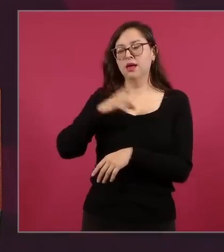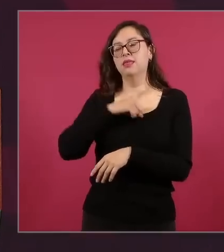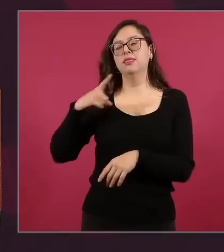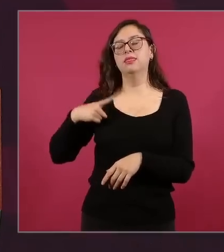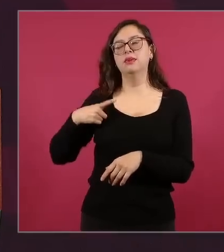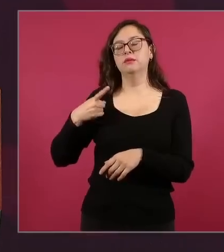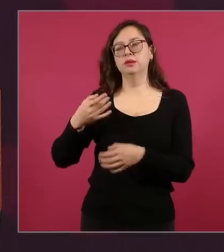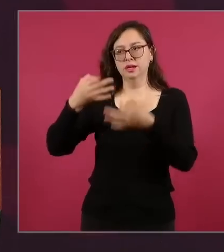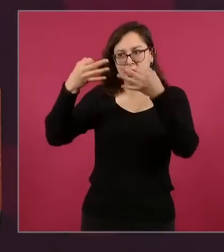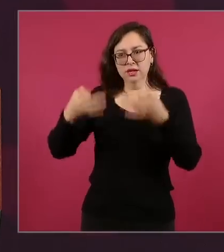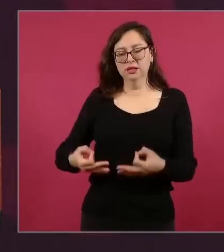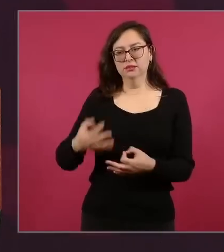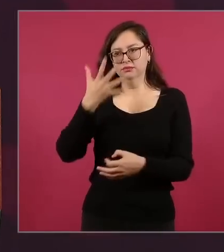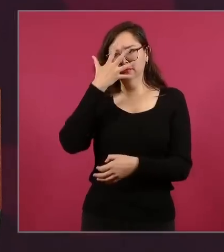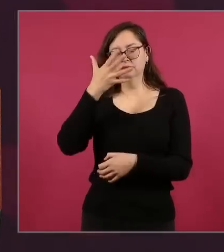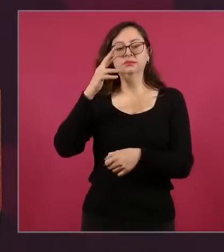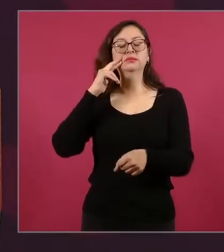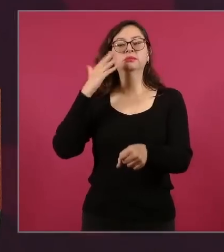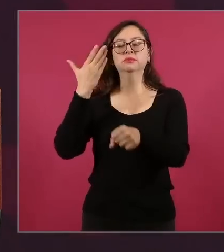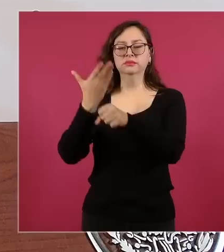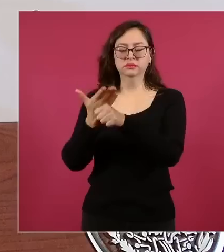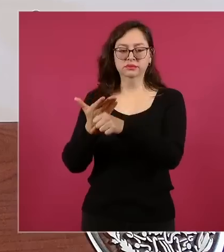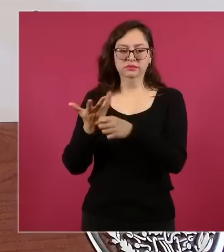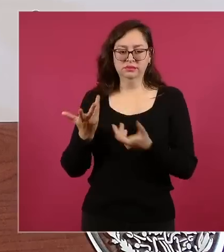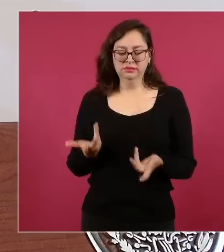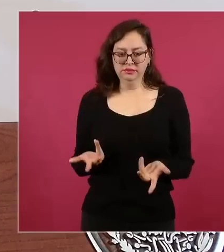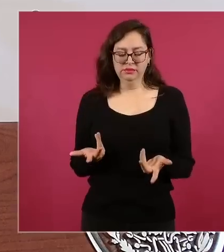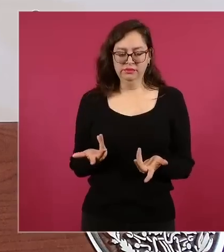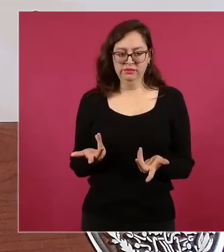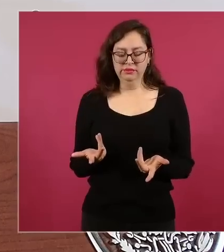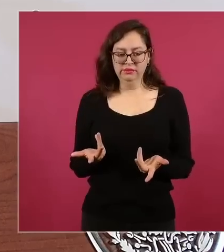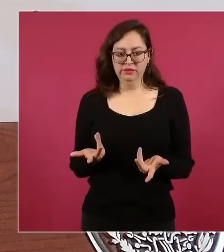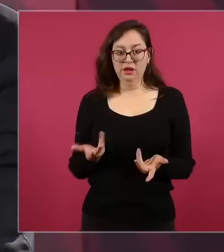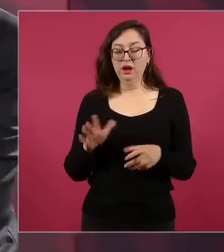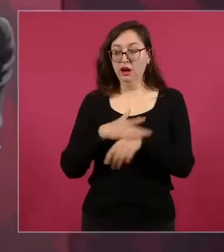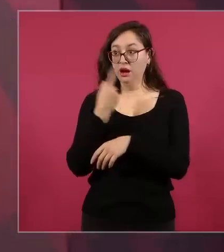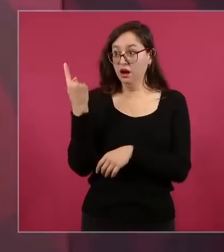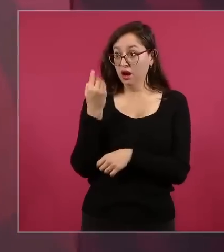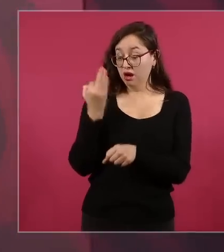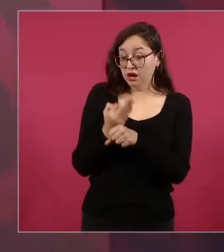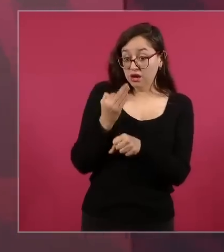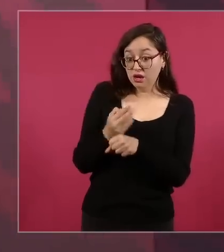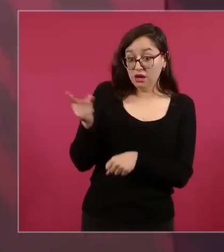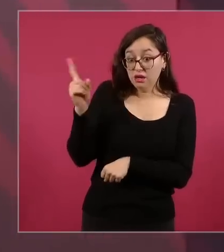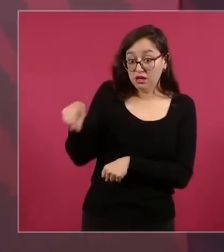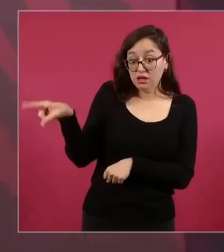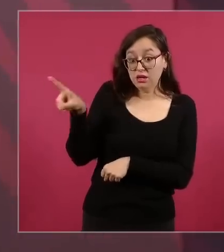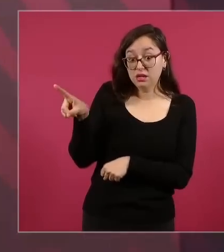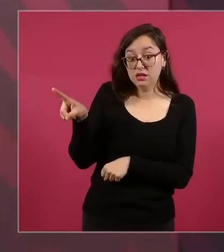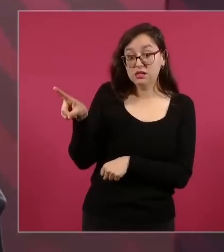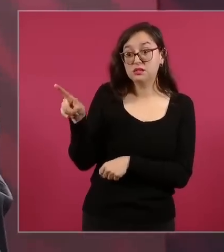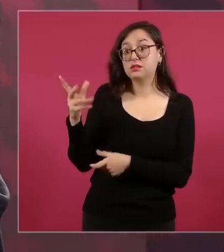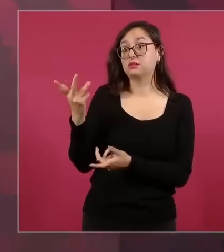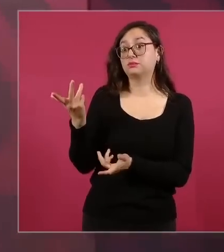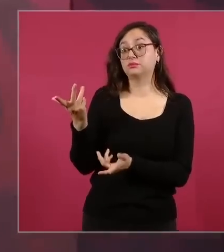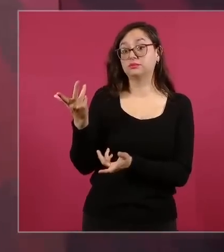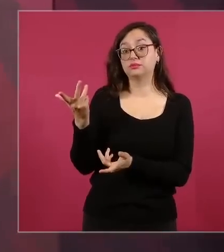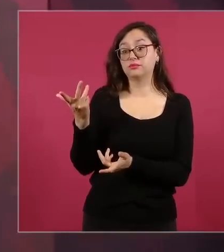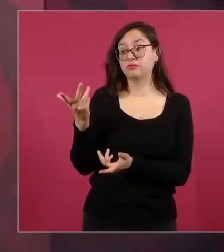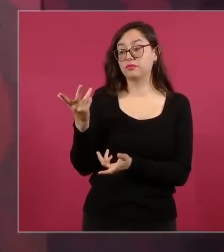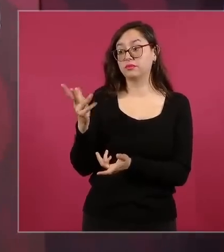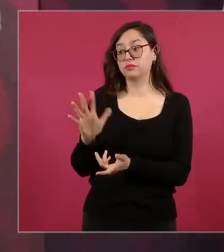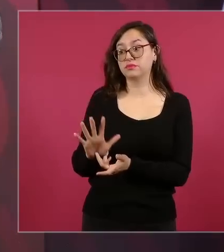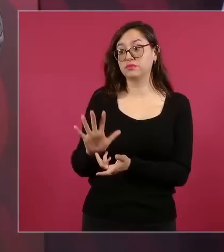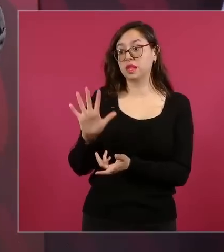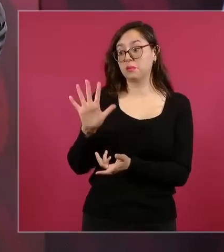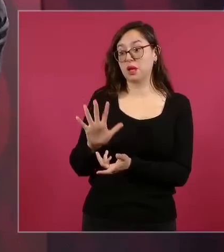responsabilidad, porque es como el que está en un pantano,